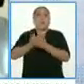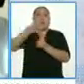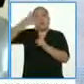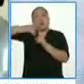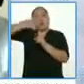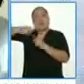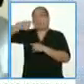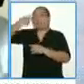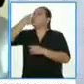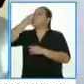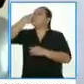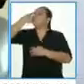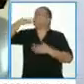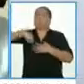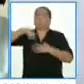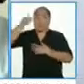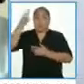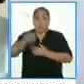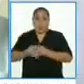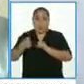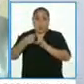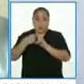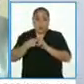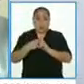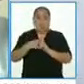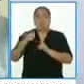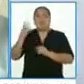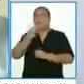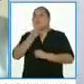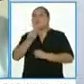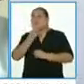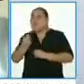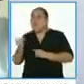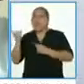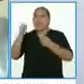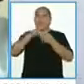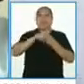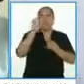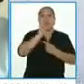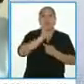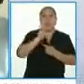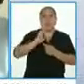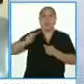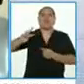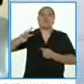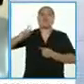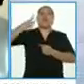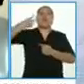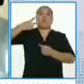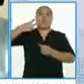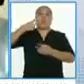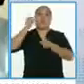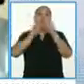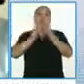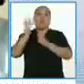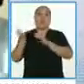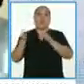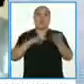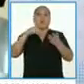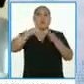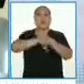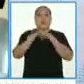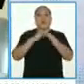confirmatoria. Solamente de diciembre a enero se duplicaron los fallecidos en domicilio. En el mes de diciembre